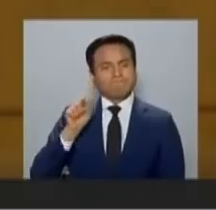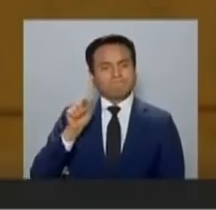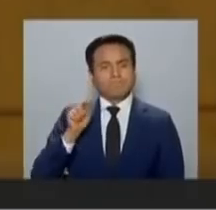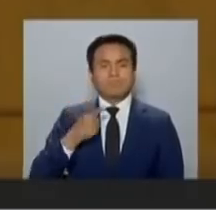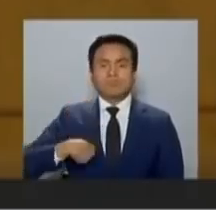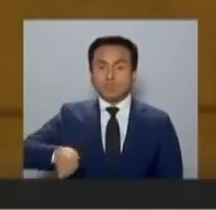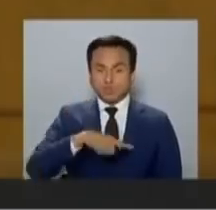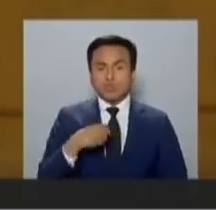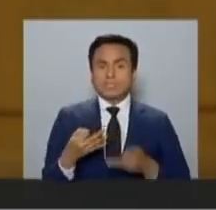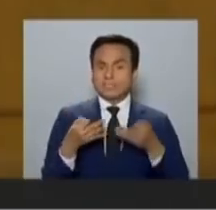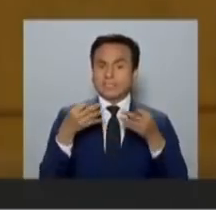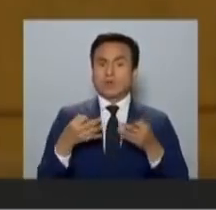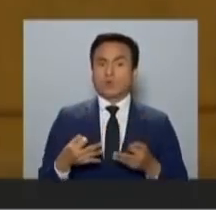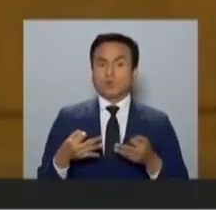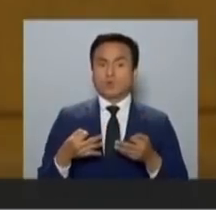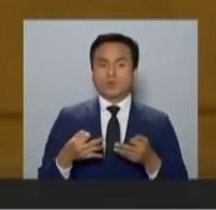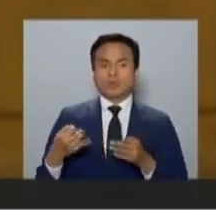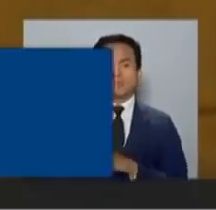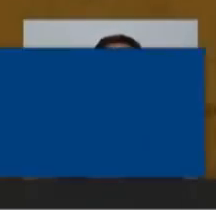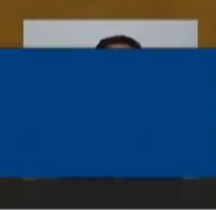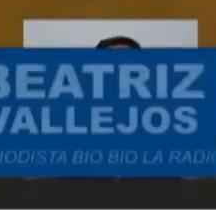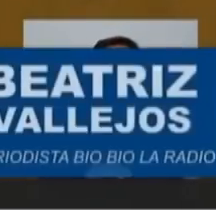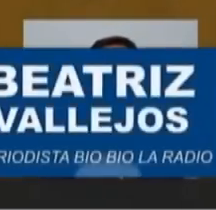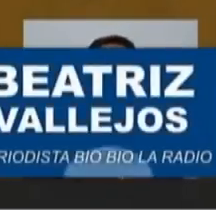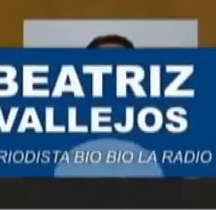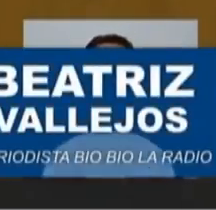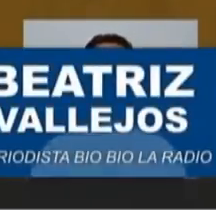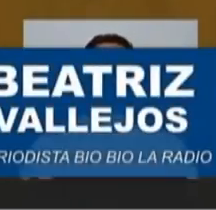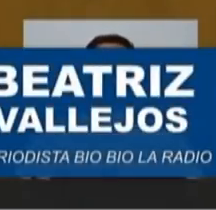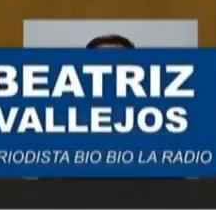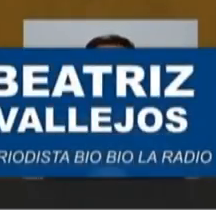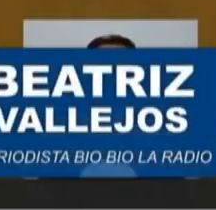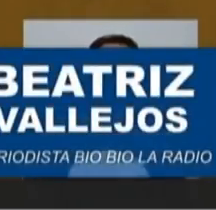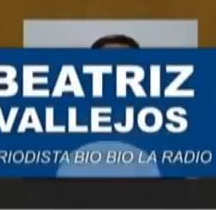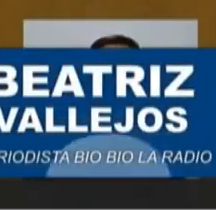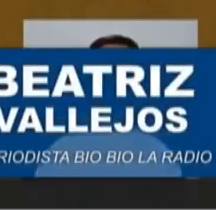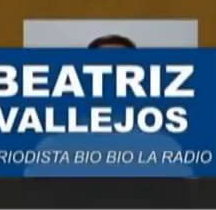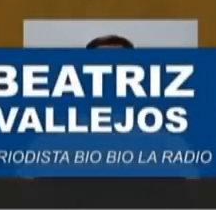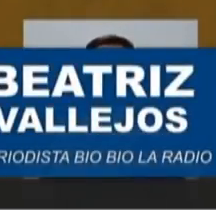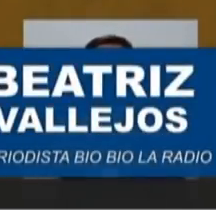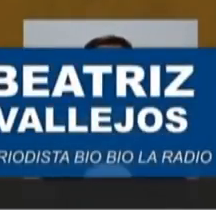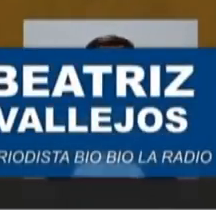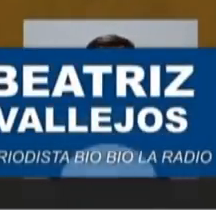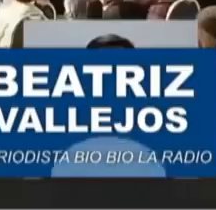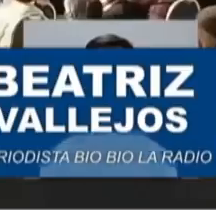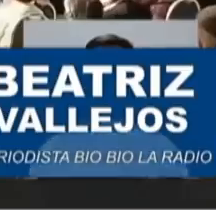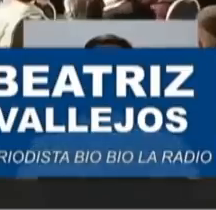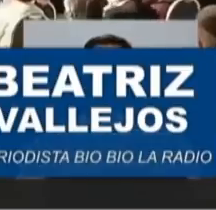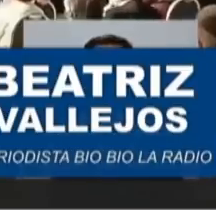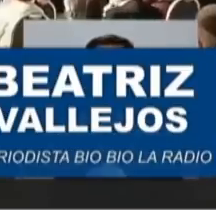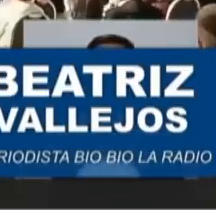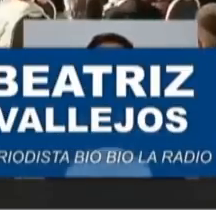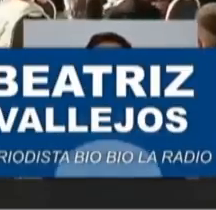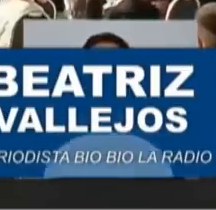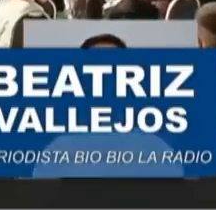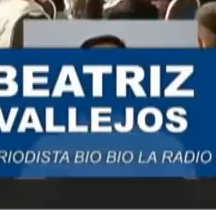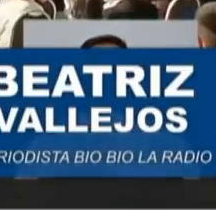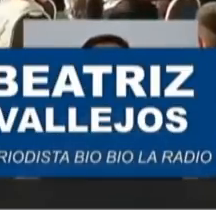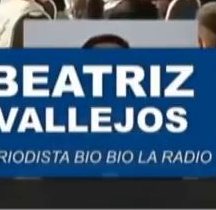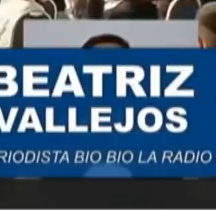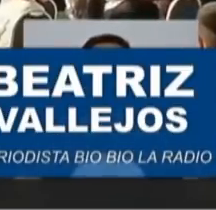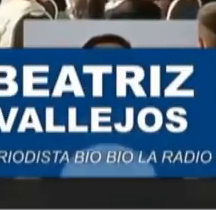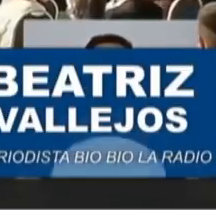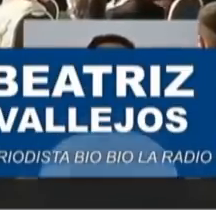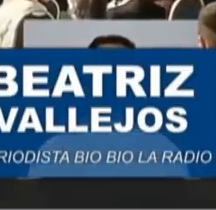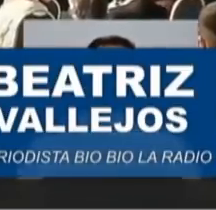La conformación de los equipos completos y esta semana se dará a conocer la nómina de subsecretarías que acompañarán a los y las secretarias